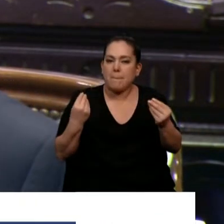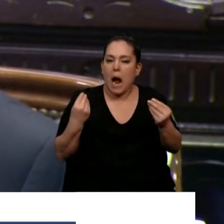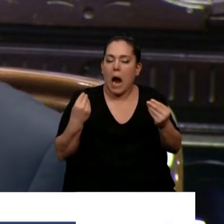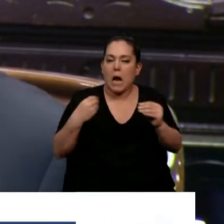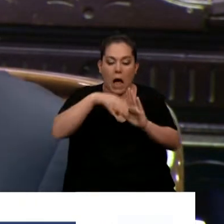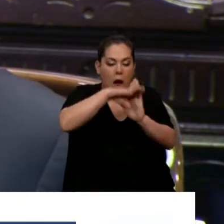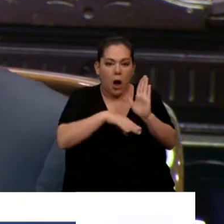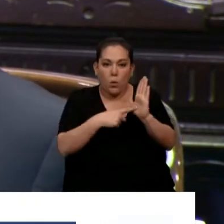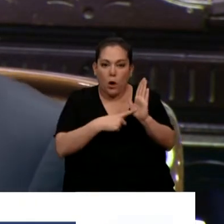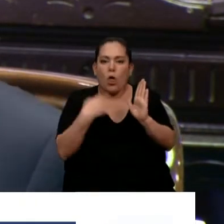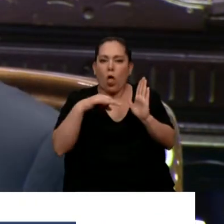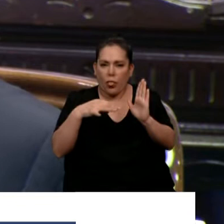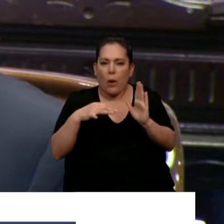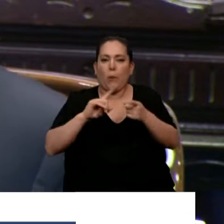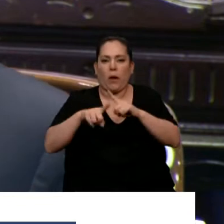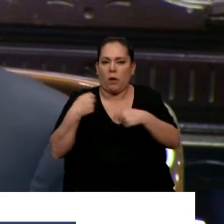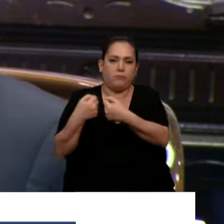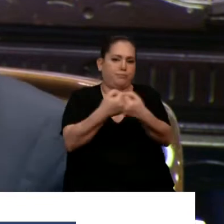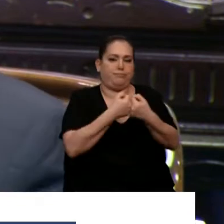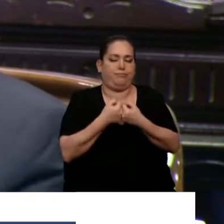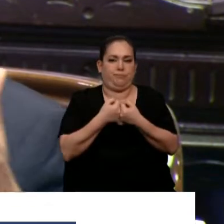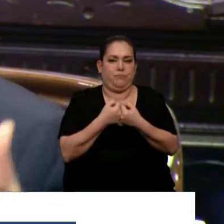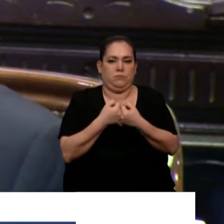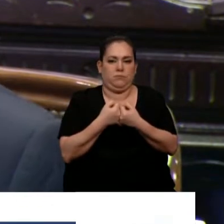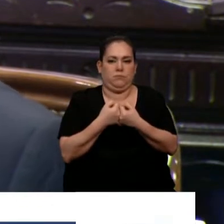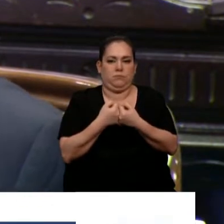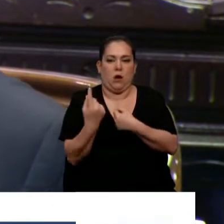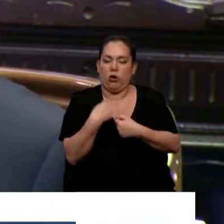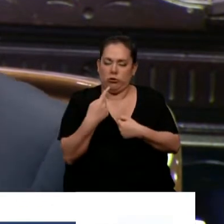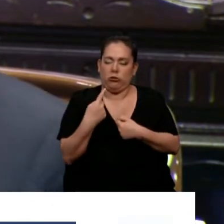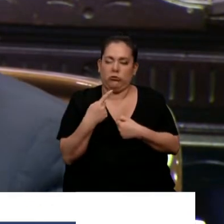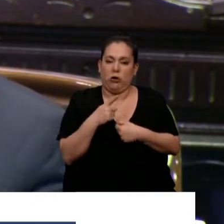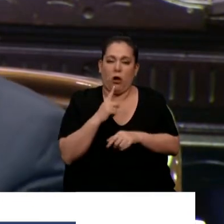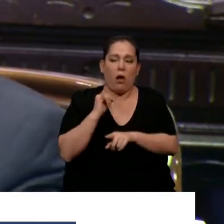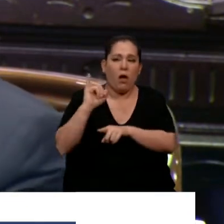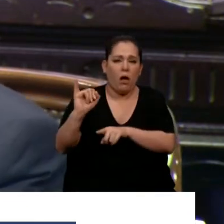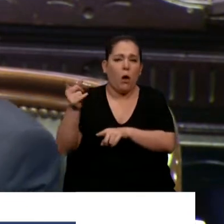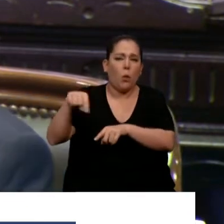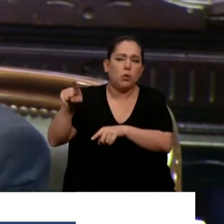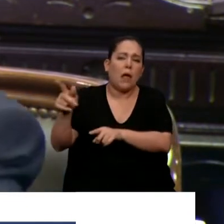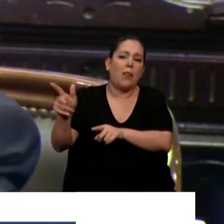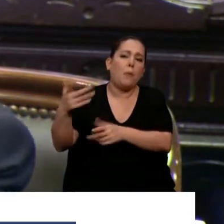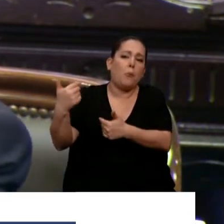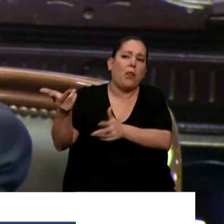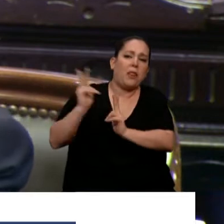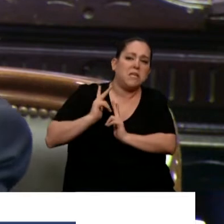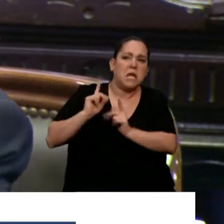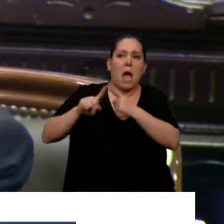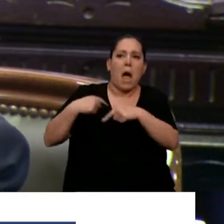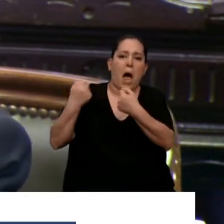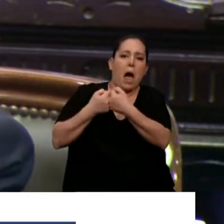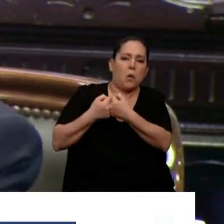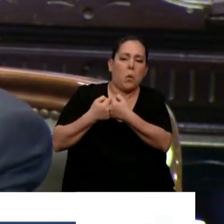por consenso. Y la verdad, nos adelantamos a lo que seguramente nos dirán. Ustedes interpretarán que el consenso no es lo